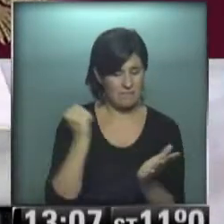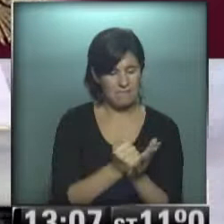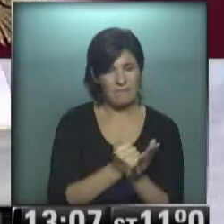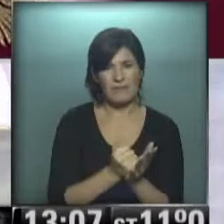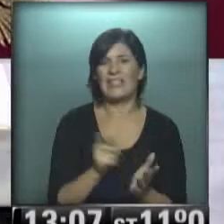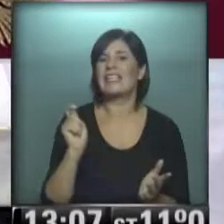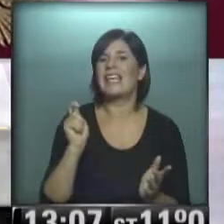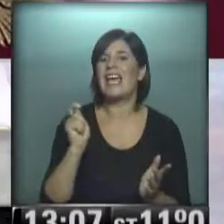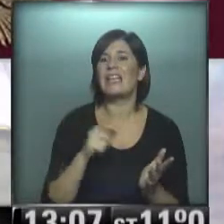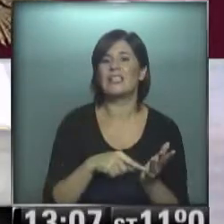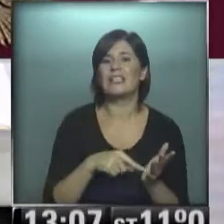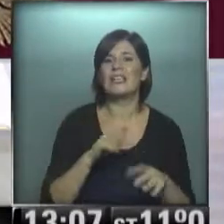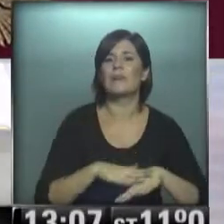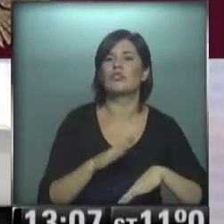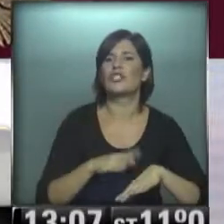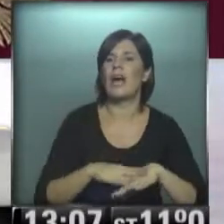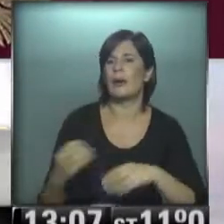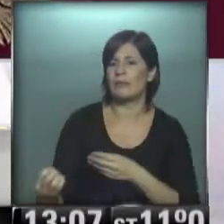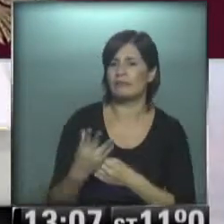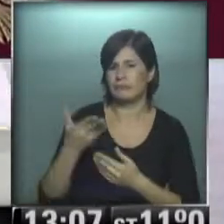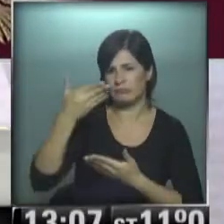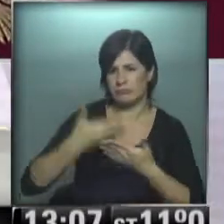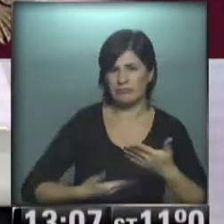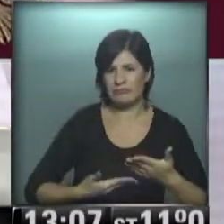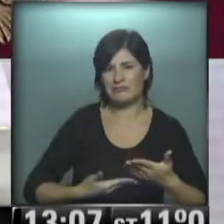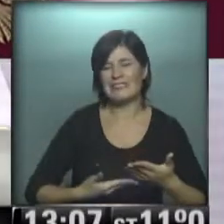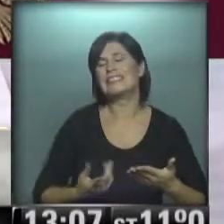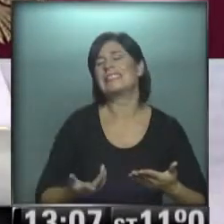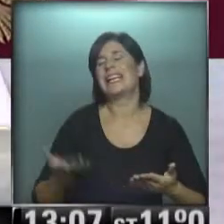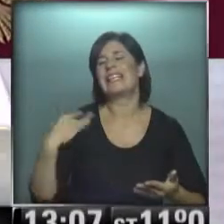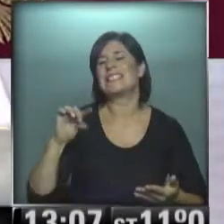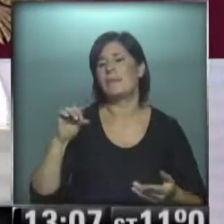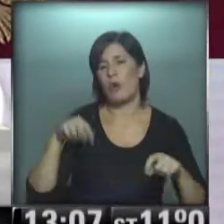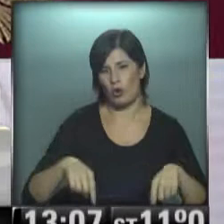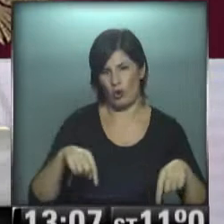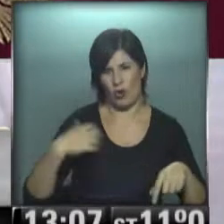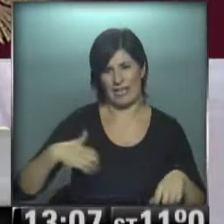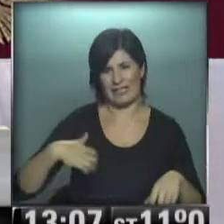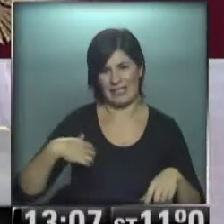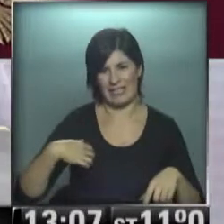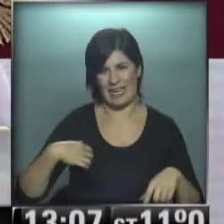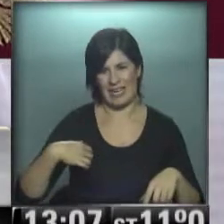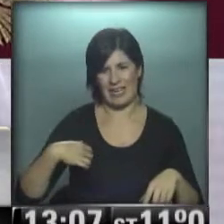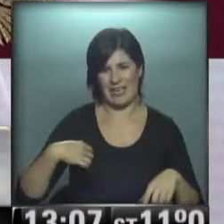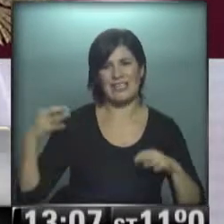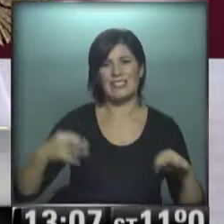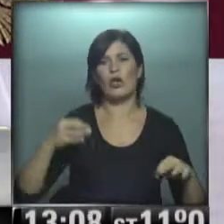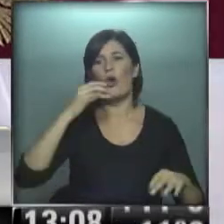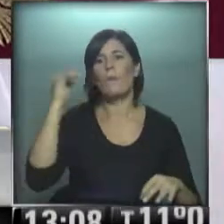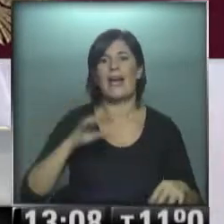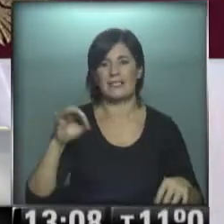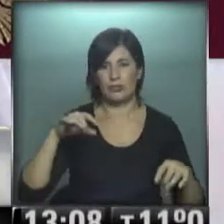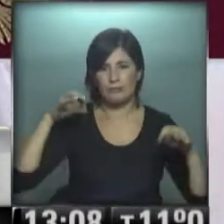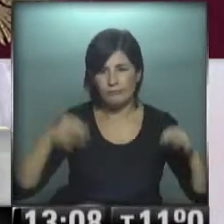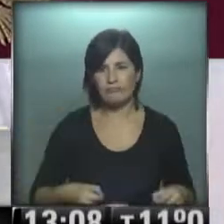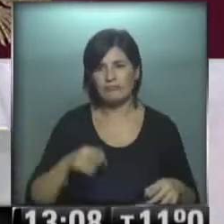¿Quién es el nuncio? Vamos a contarlo, porque hace muy poquito tiempo que se encuentra en la República Argentina, apenas desde marzo. No es argentino, es austríaco,